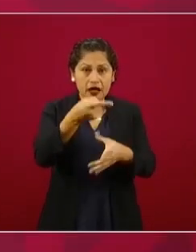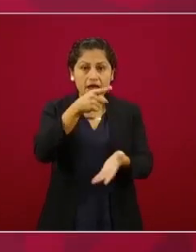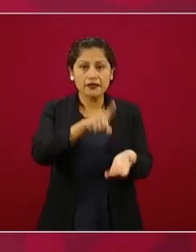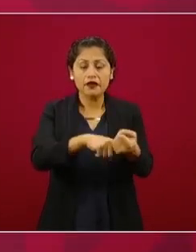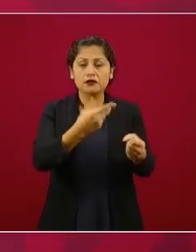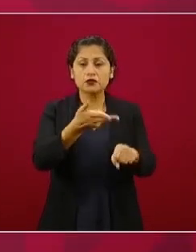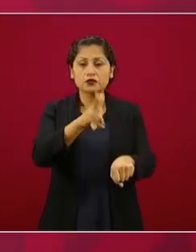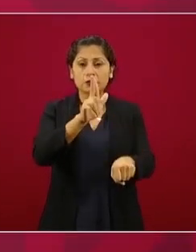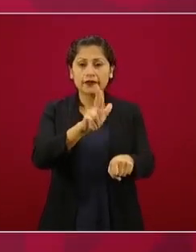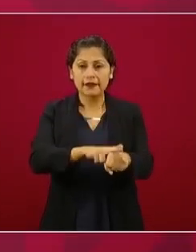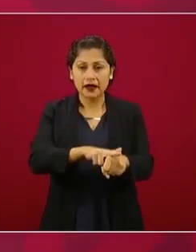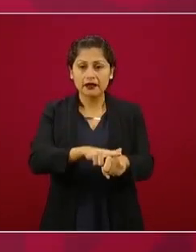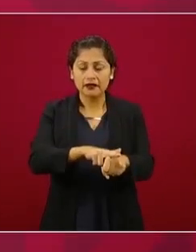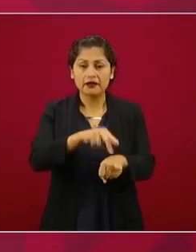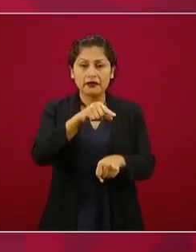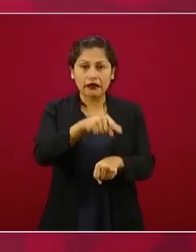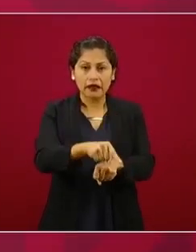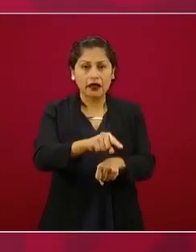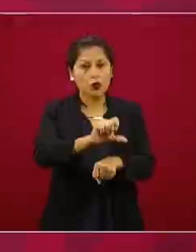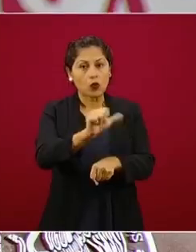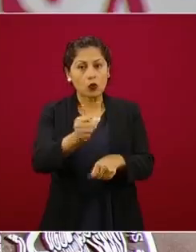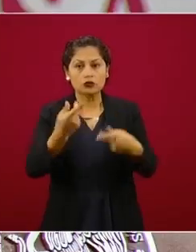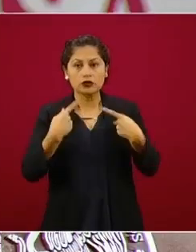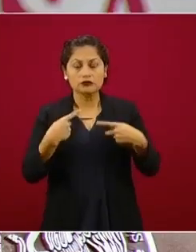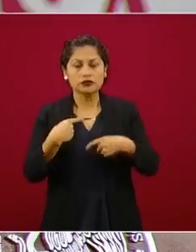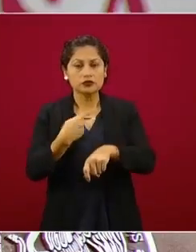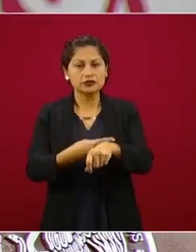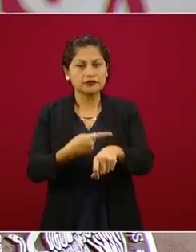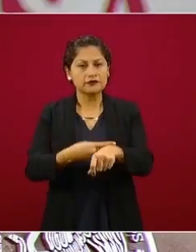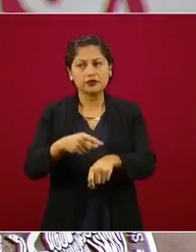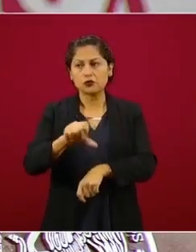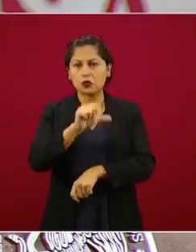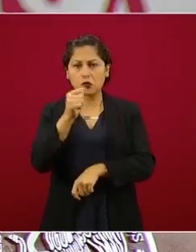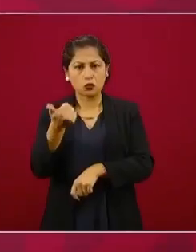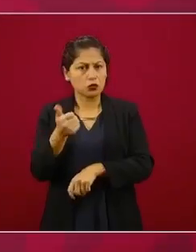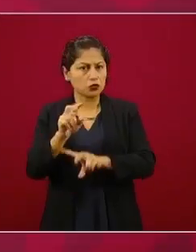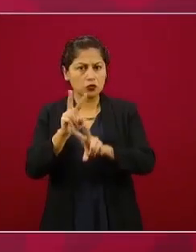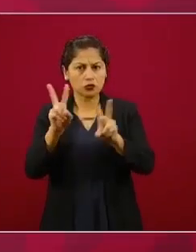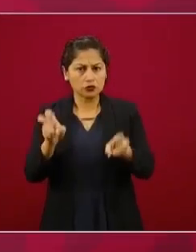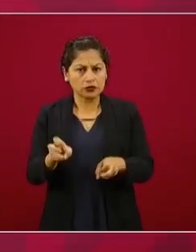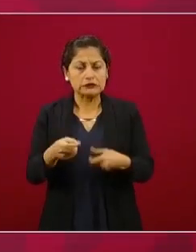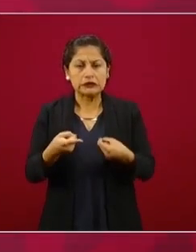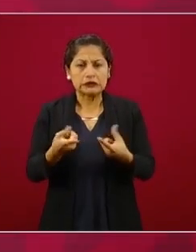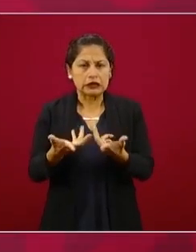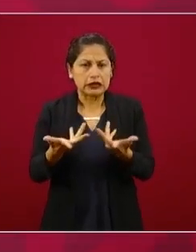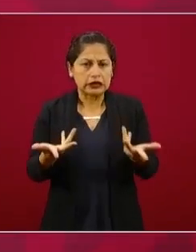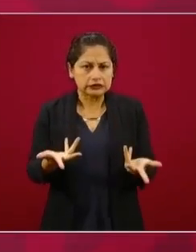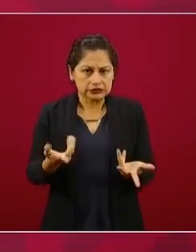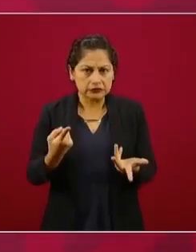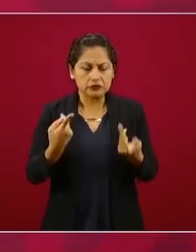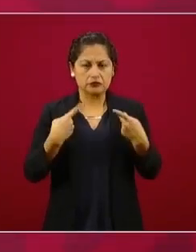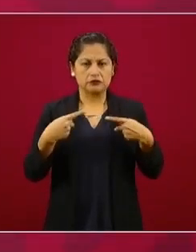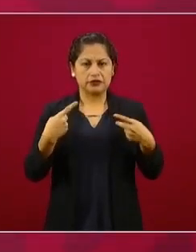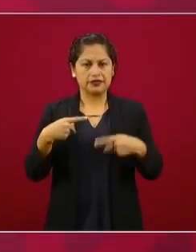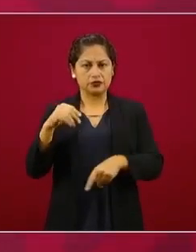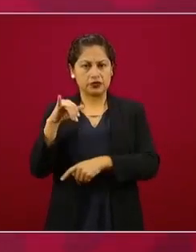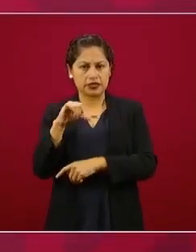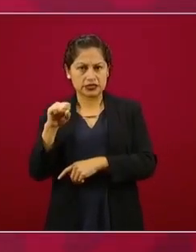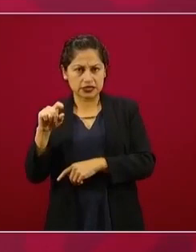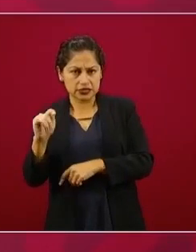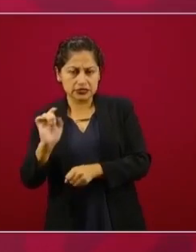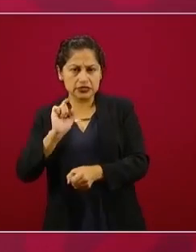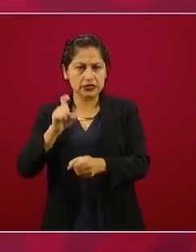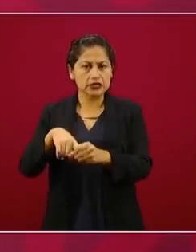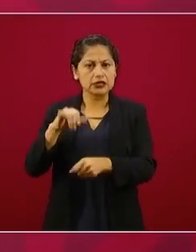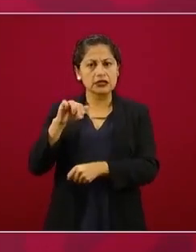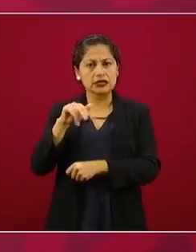los derechohabientes del seguro, del ISSSTE o la población que no